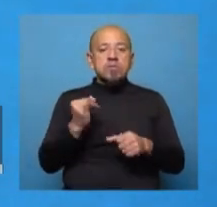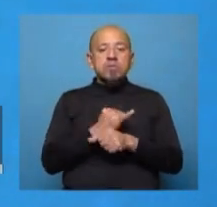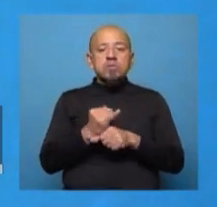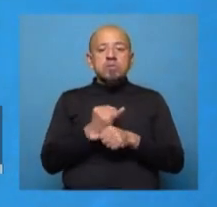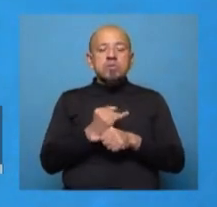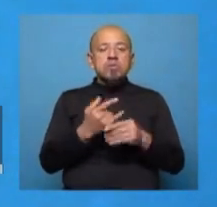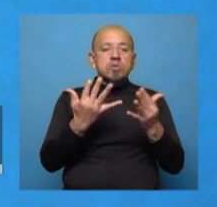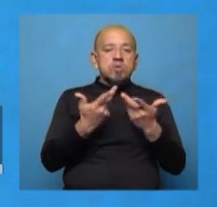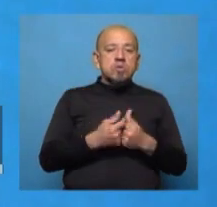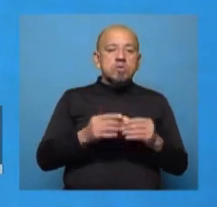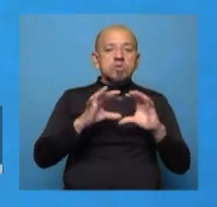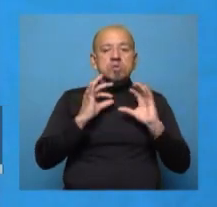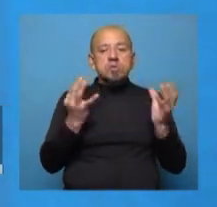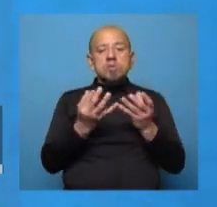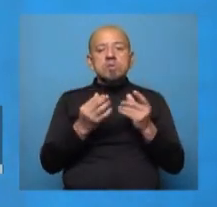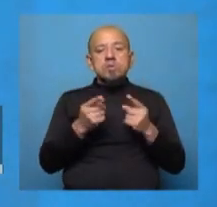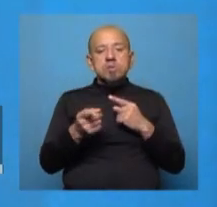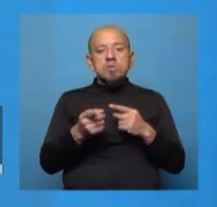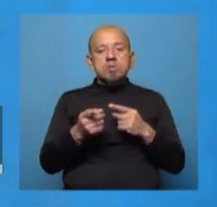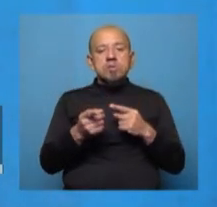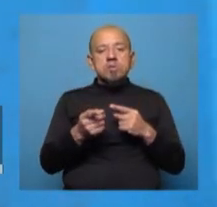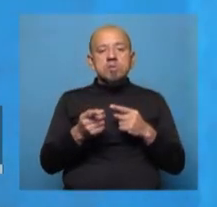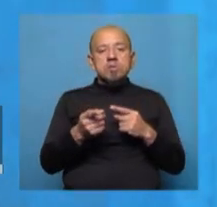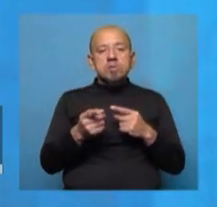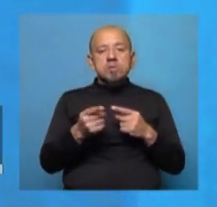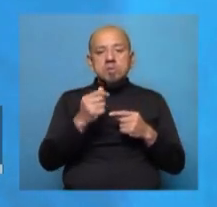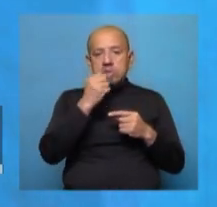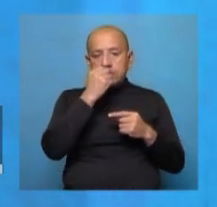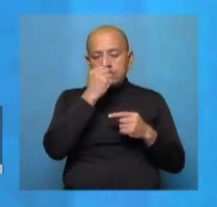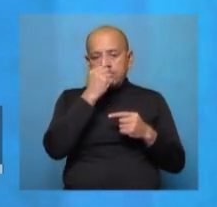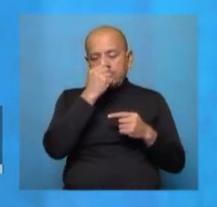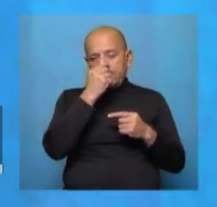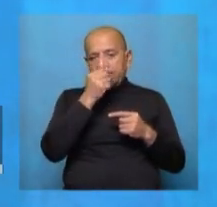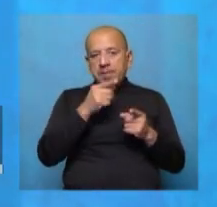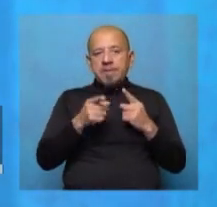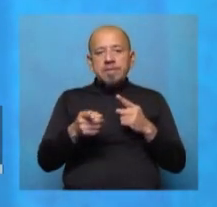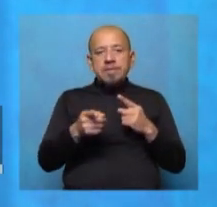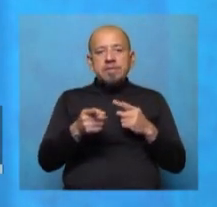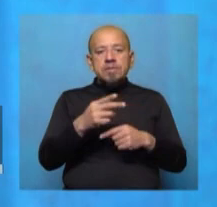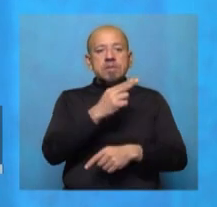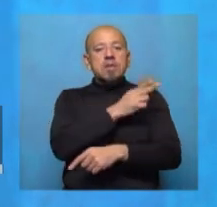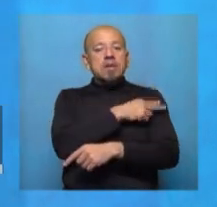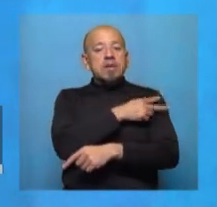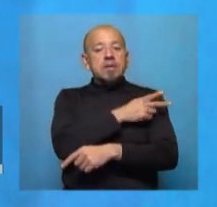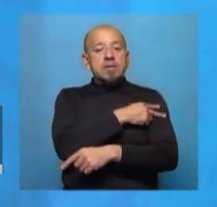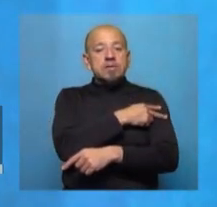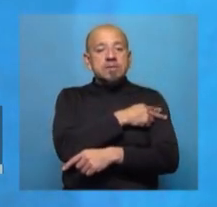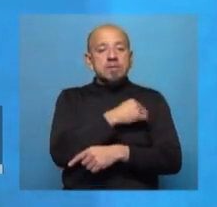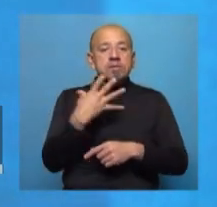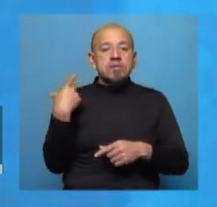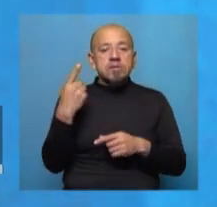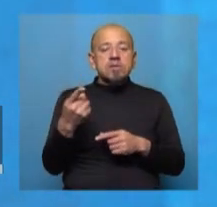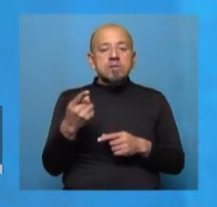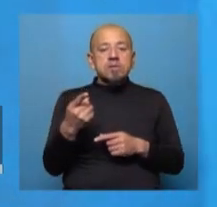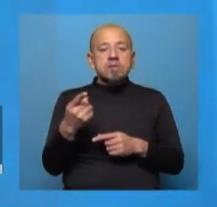de la organización del mundial son los que designan al eh gerente o al director